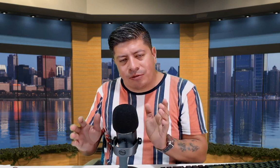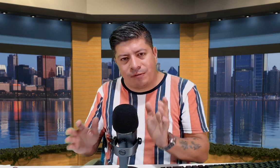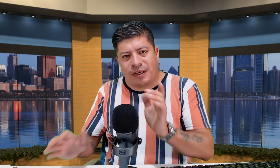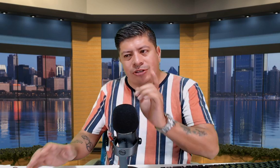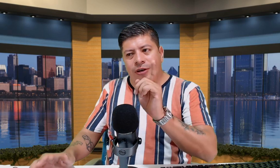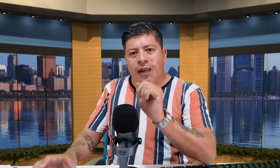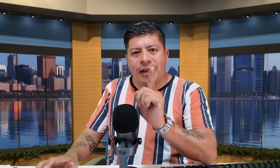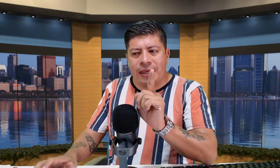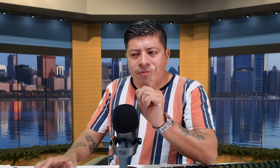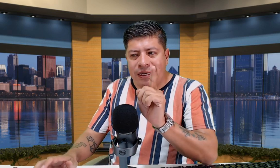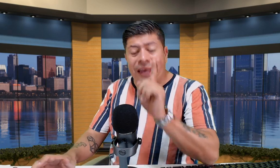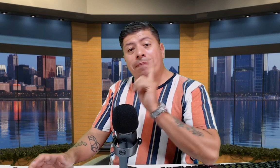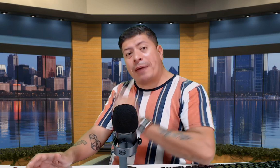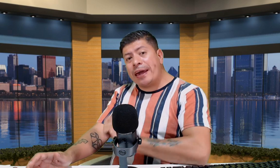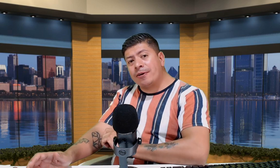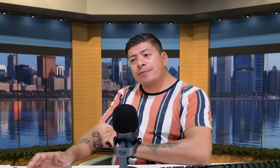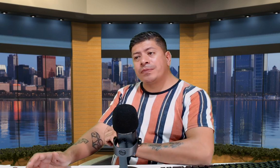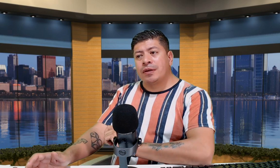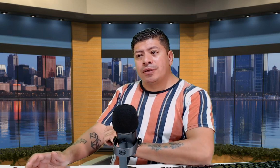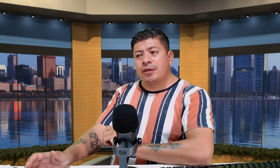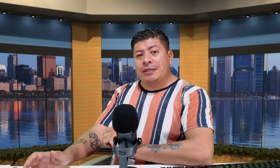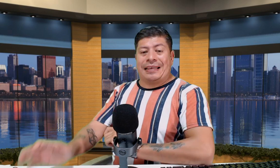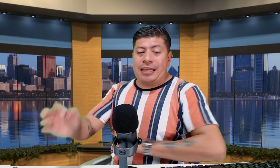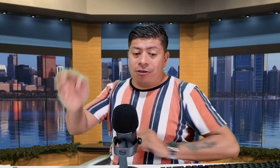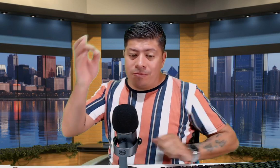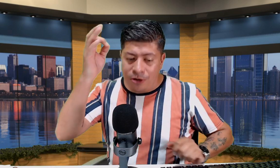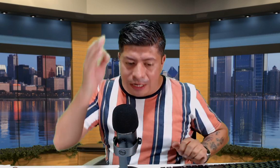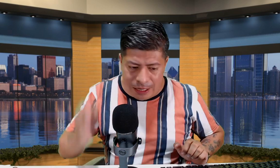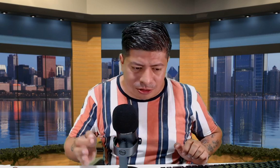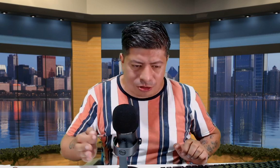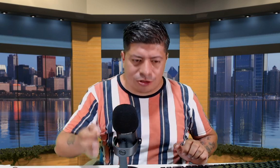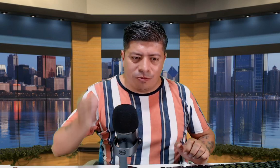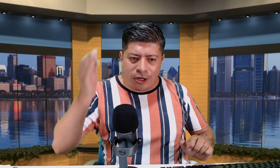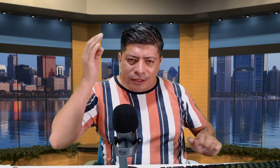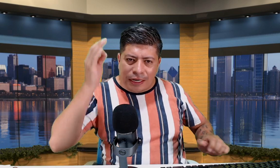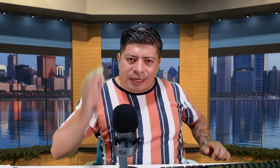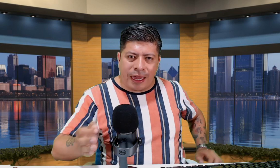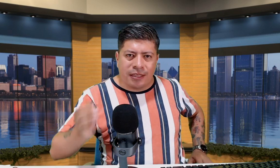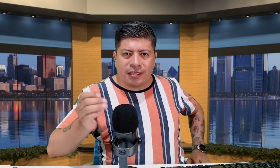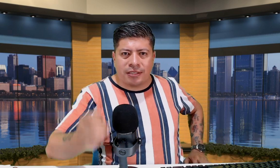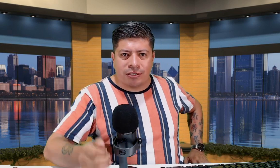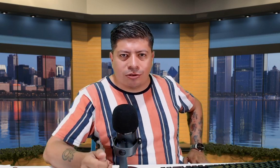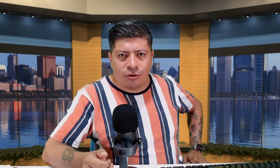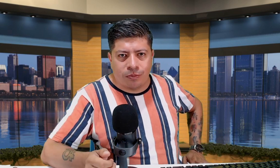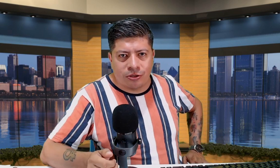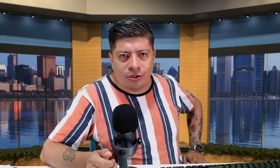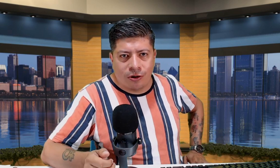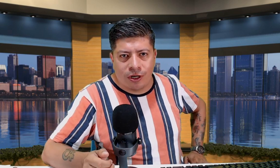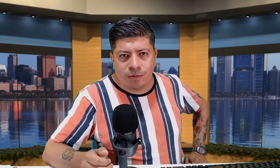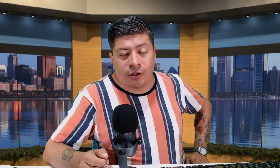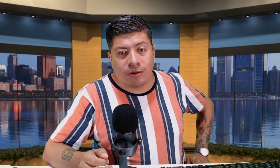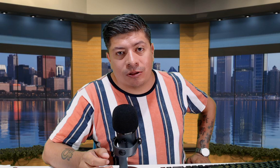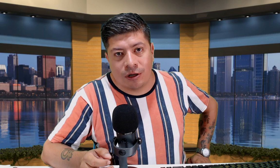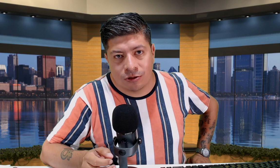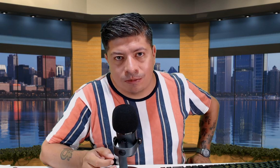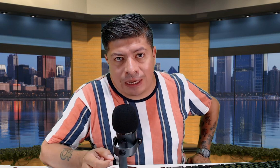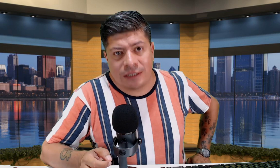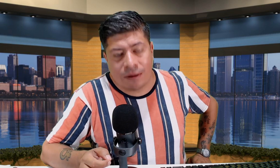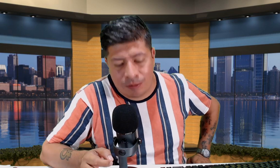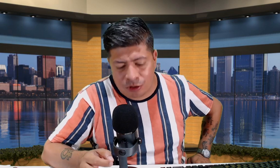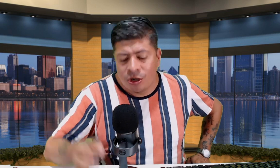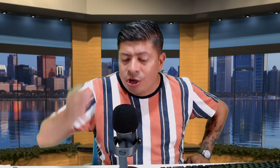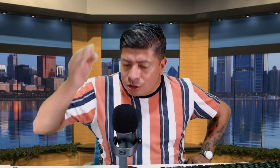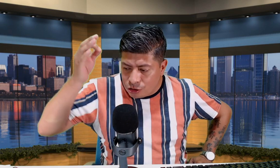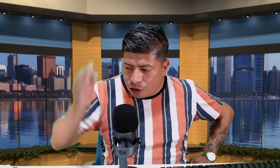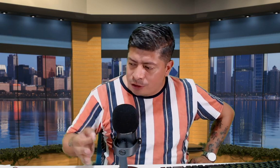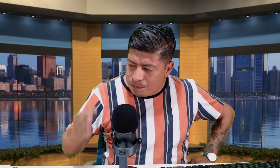esta modificación a la ley minera, pero salieron muy listos, muy inteligentes estos opositores, porque cuando les conviene,